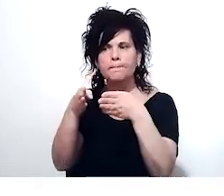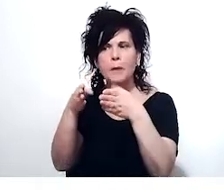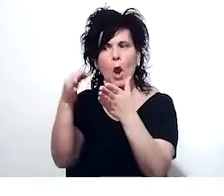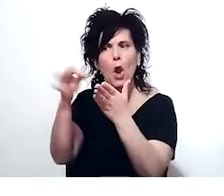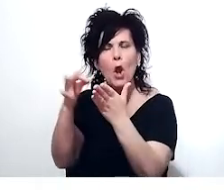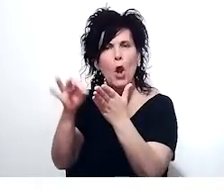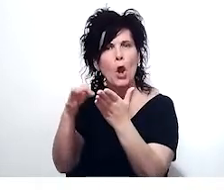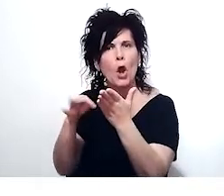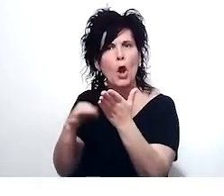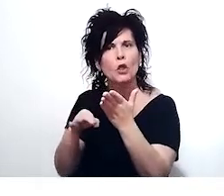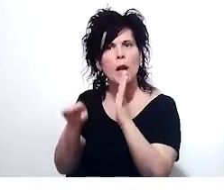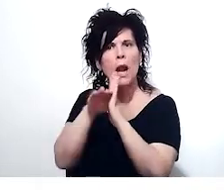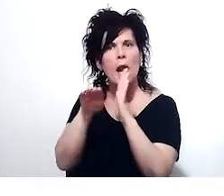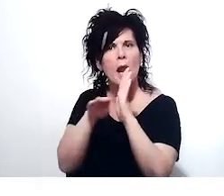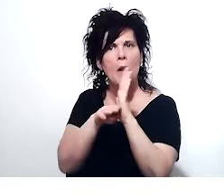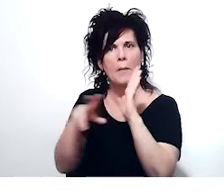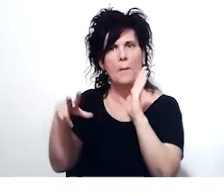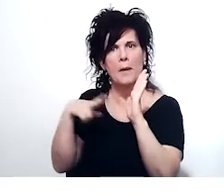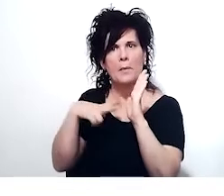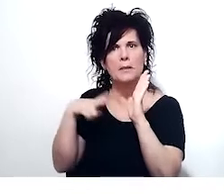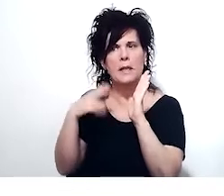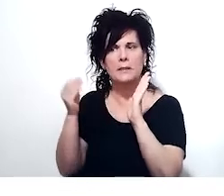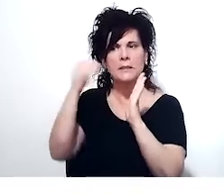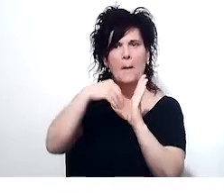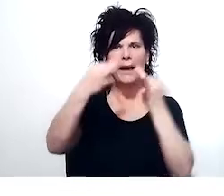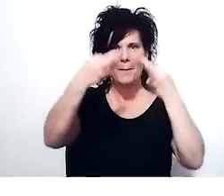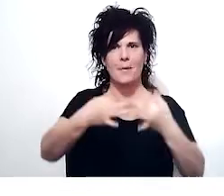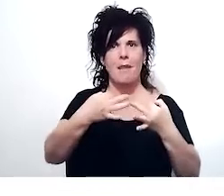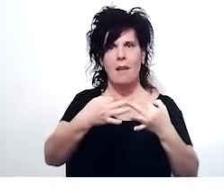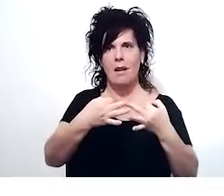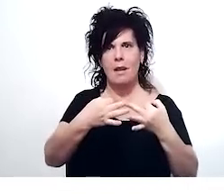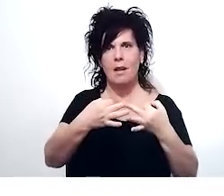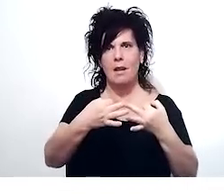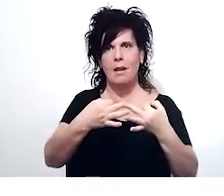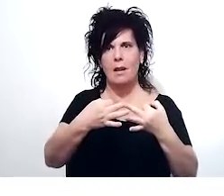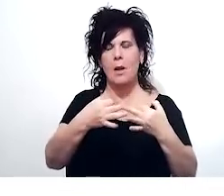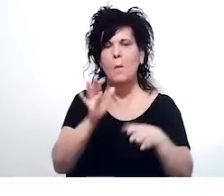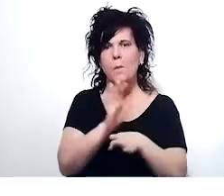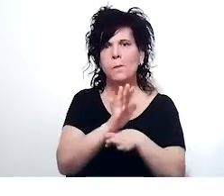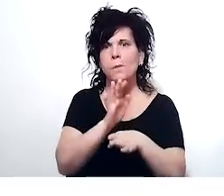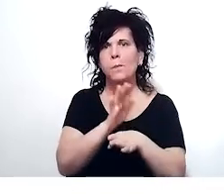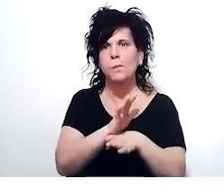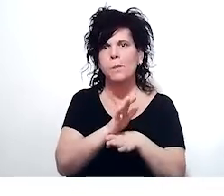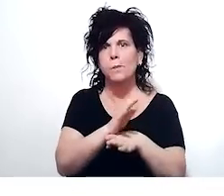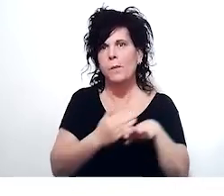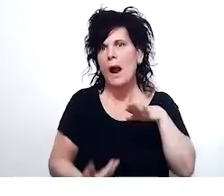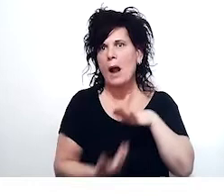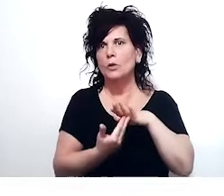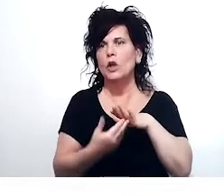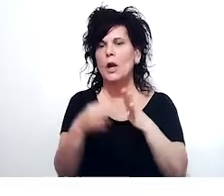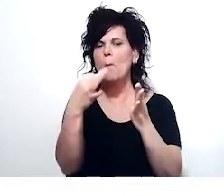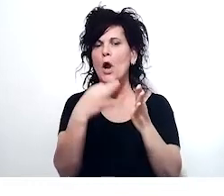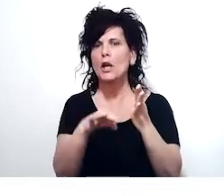de supervisar la normativa de privacidad que se aplique correctamente. Implica que haya auditorías